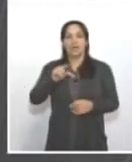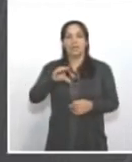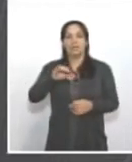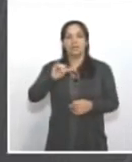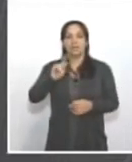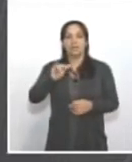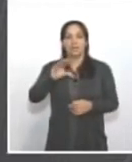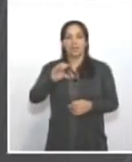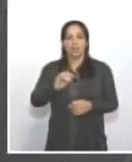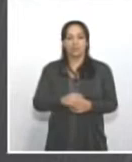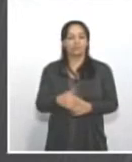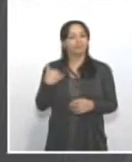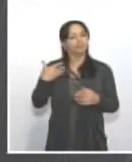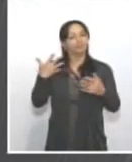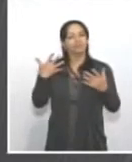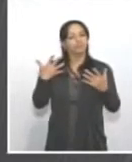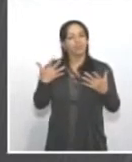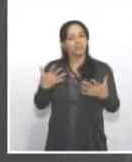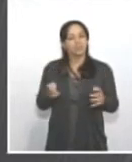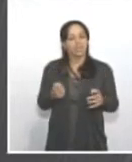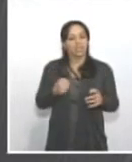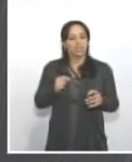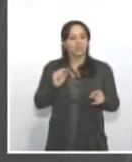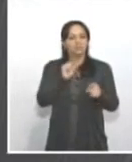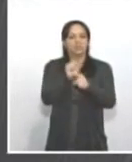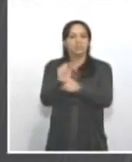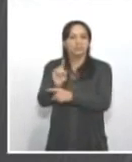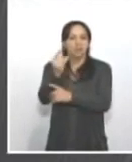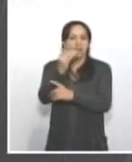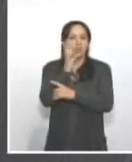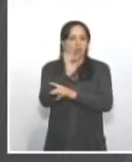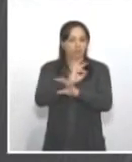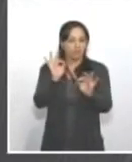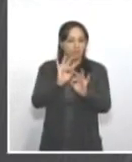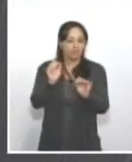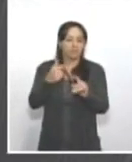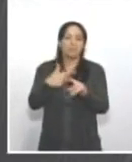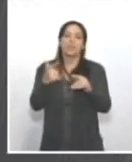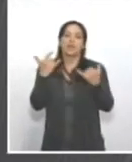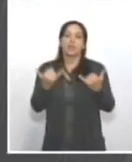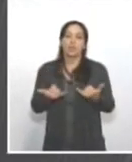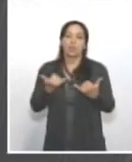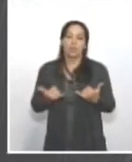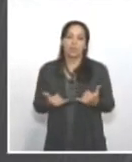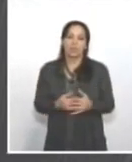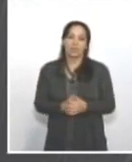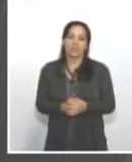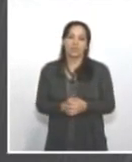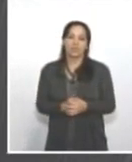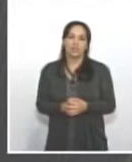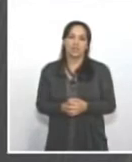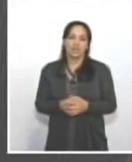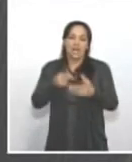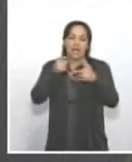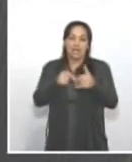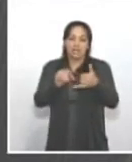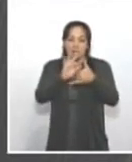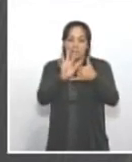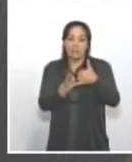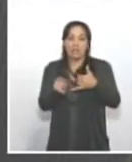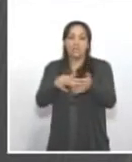yo no quiero molestar a nadie, pero hoy esa es tierra de